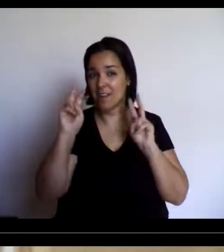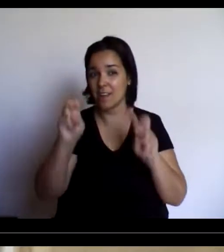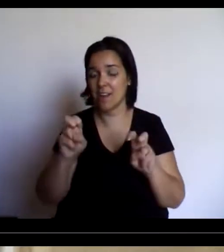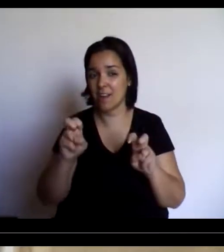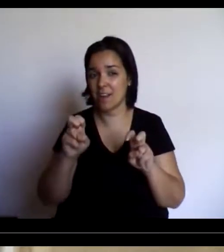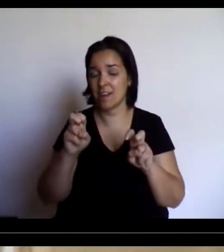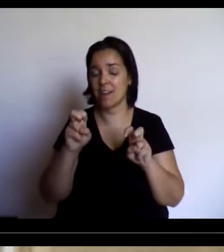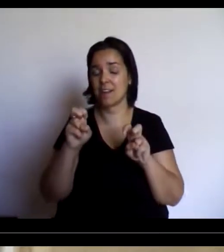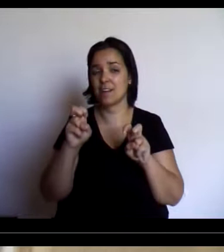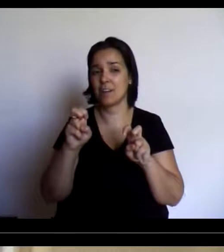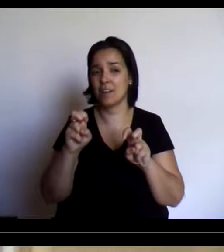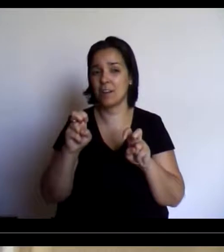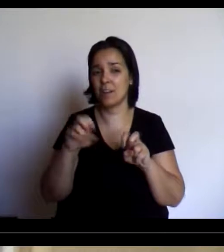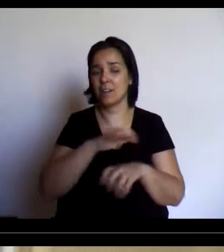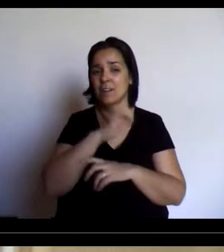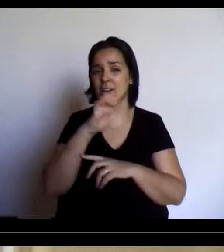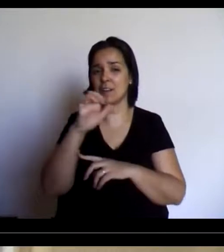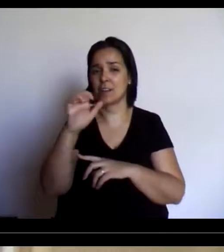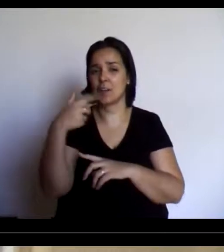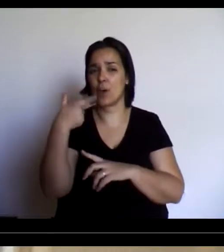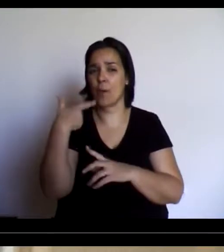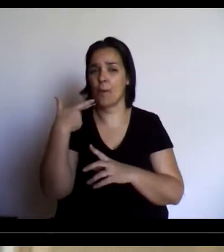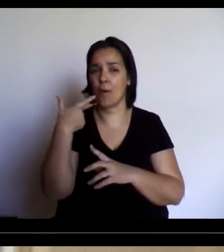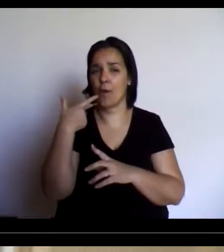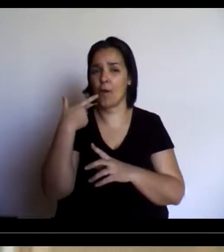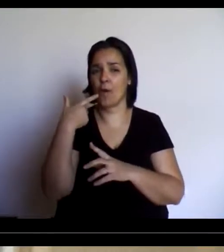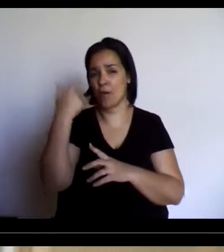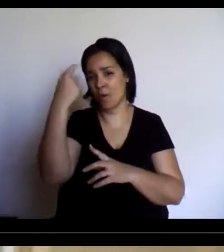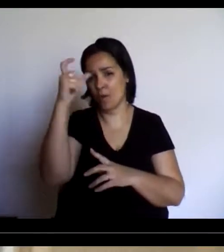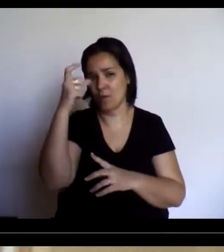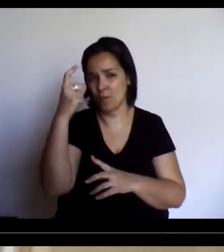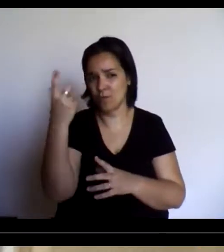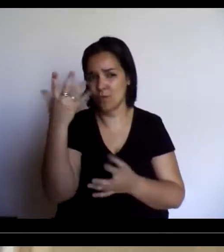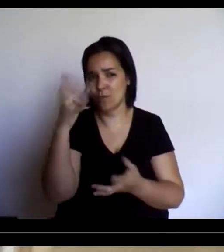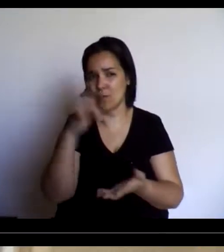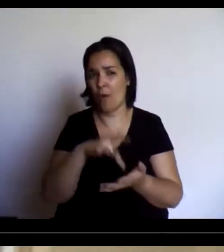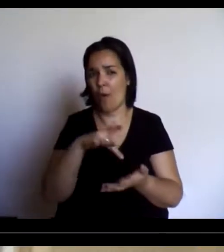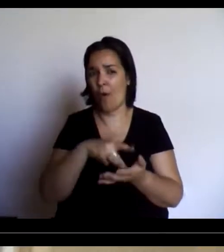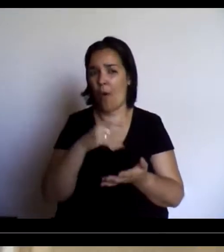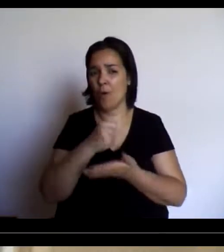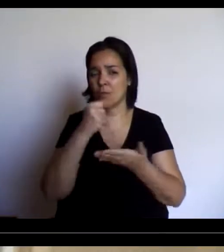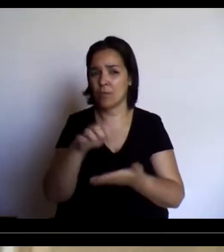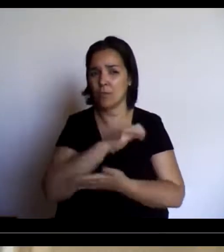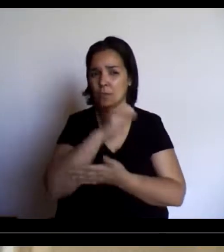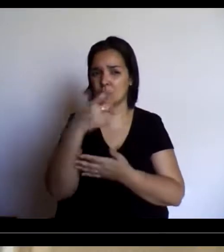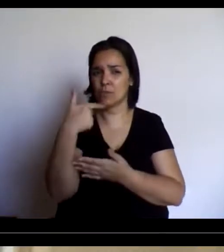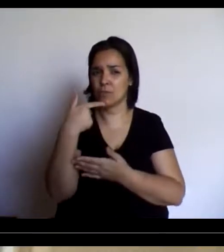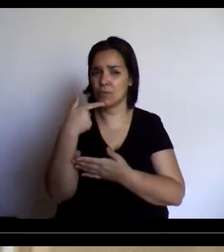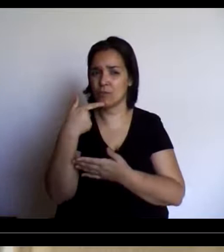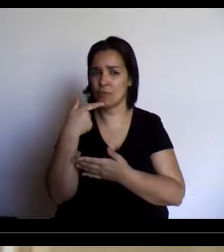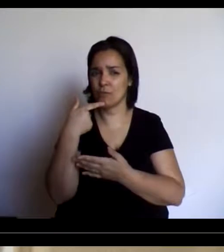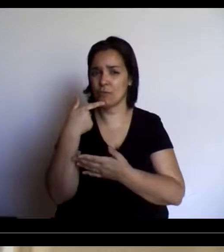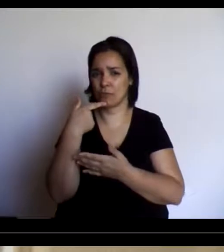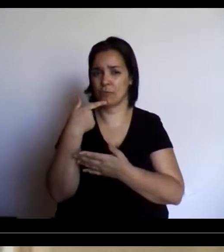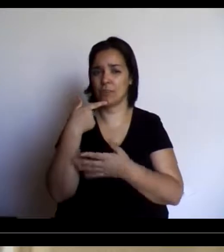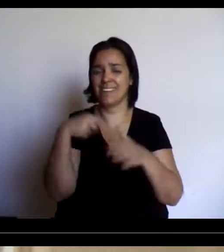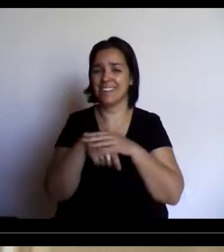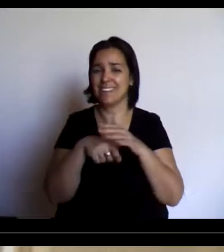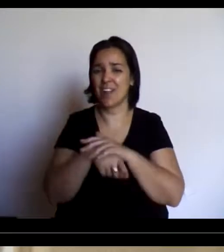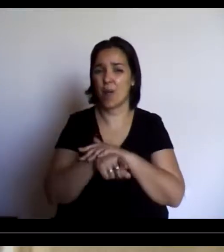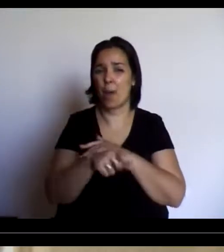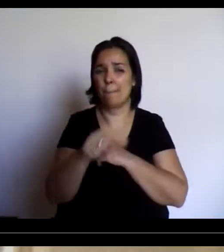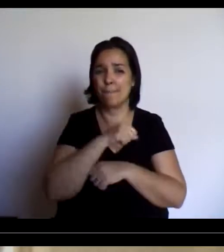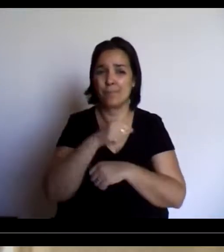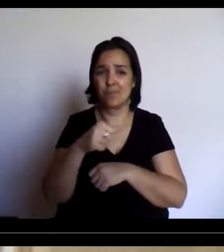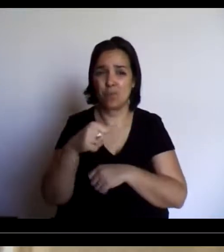permitían que lo local llegase, que a lo local llegasen fondos europeos gestionados desde los propios municipios. Ahora